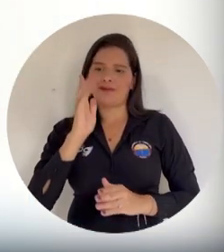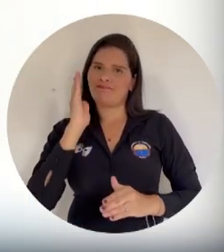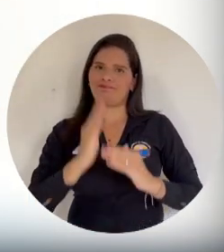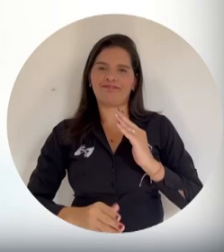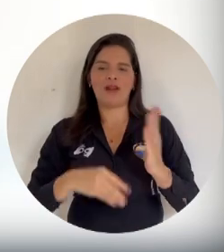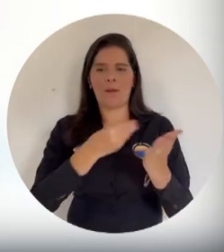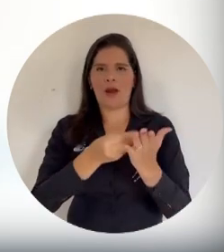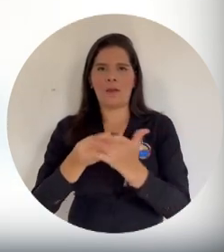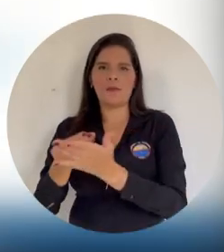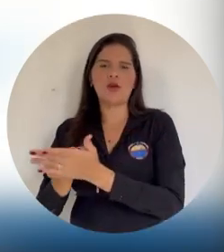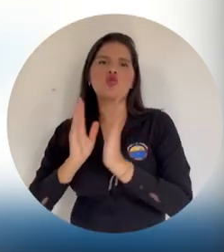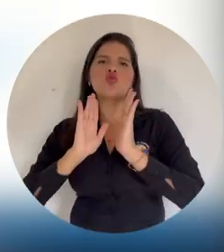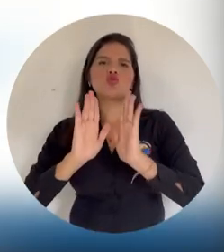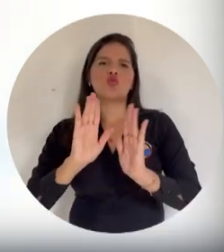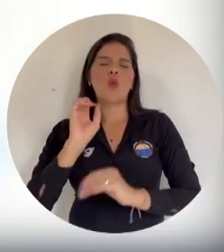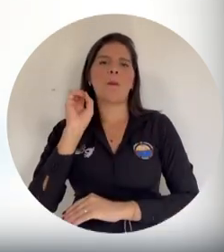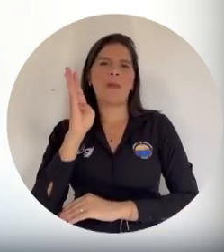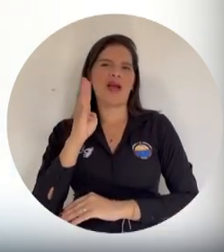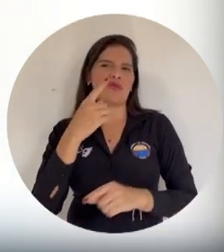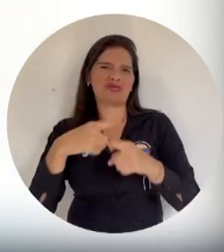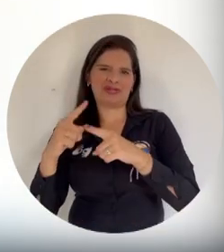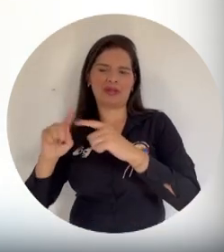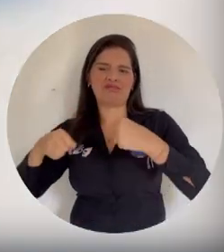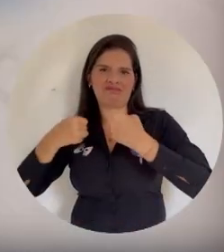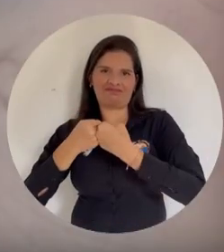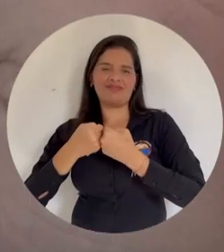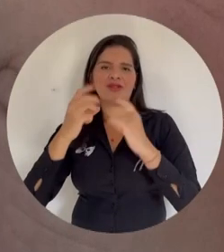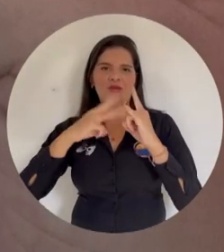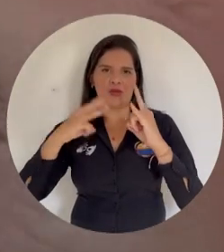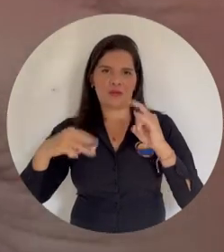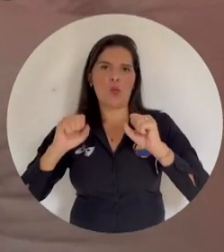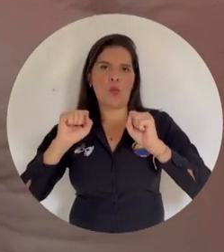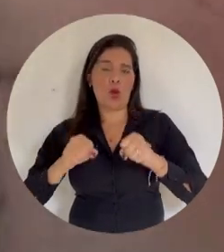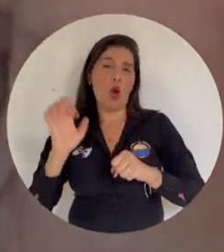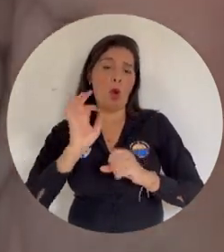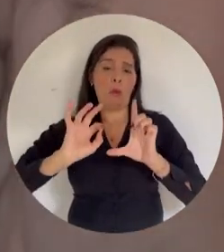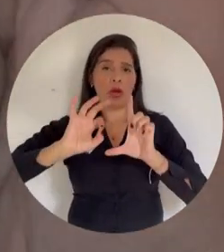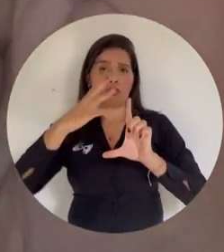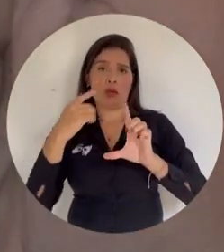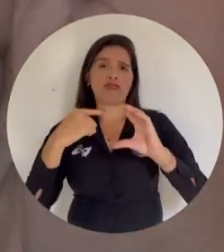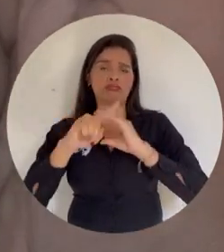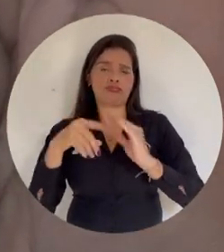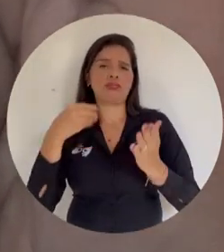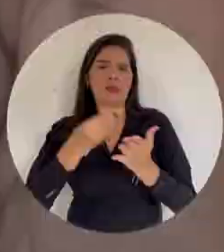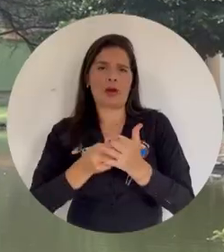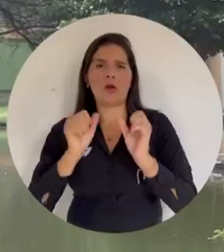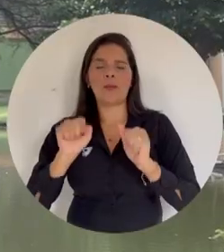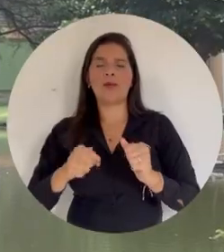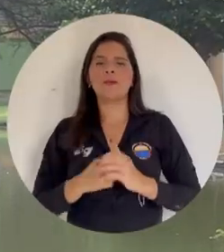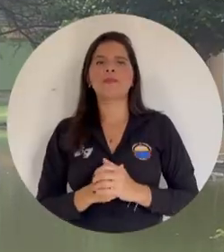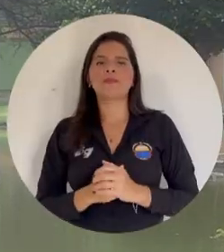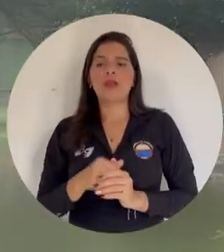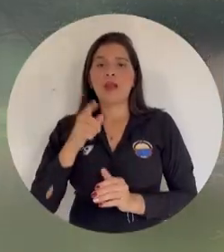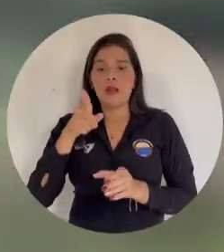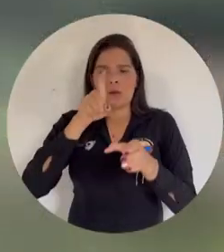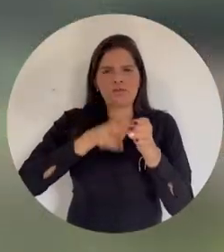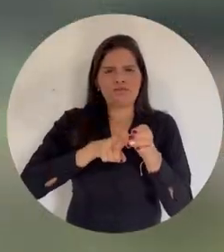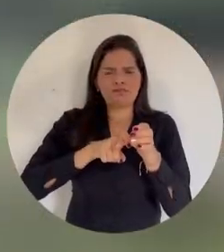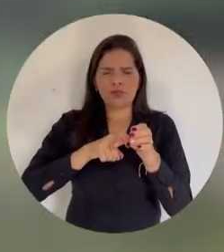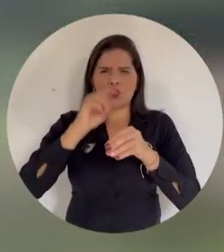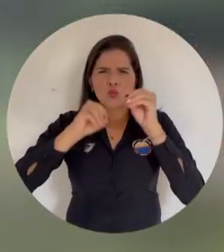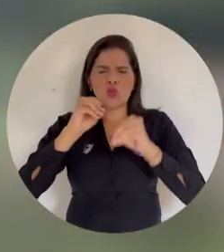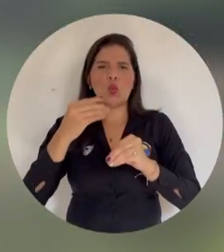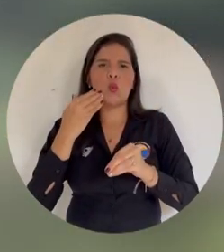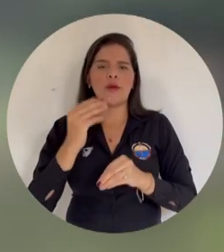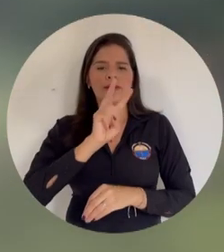en las oficinas y corresponsales bancarios autorizados y a través de pago electrónico. El registro académico se desarrollará del 31 de